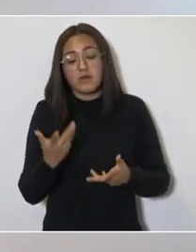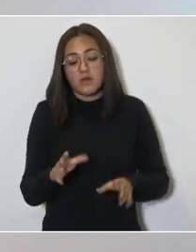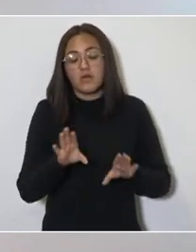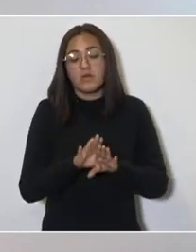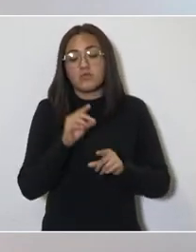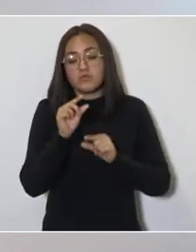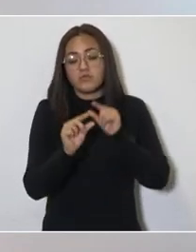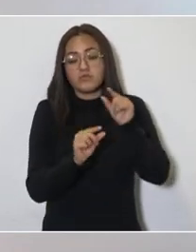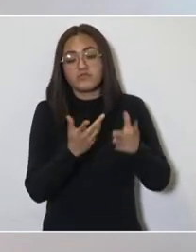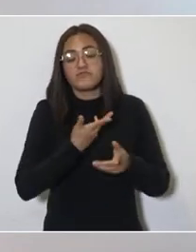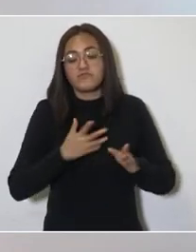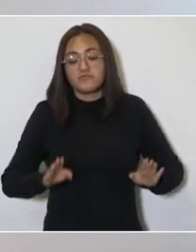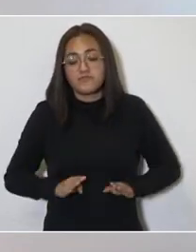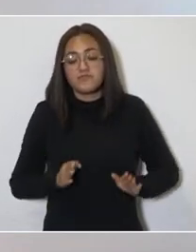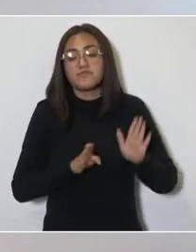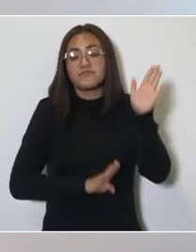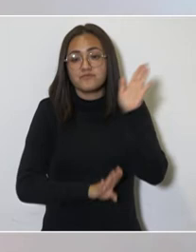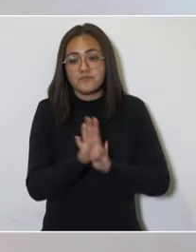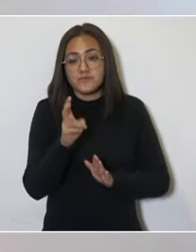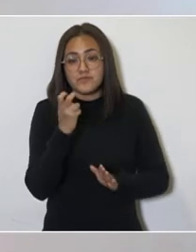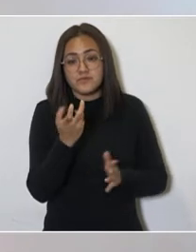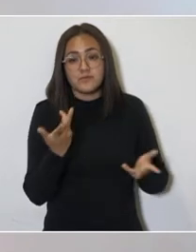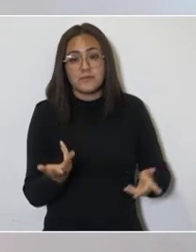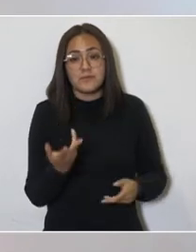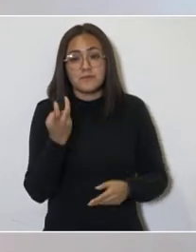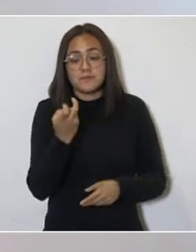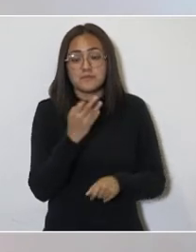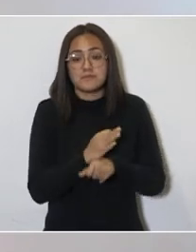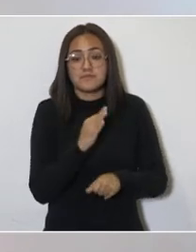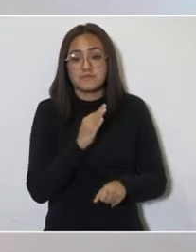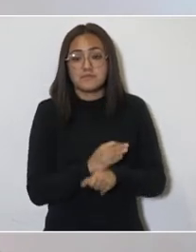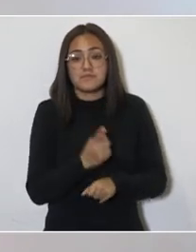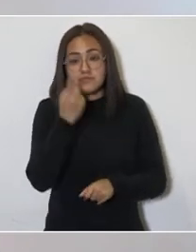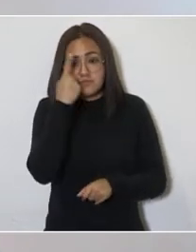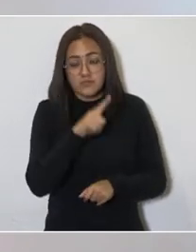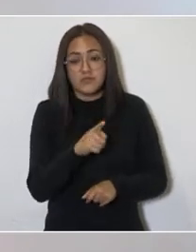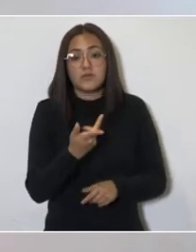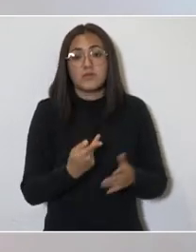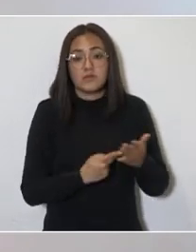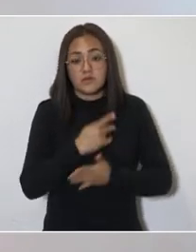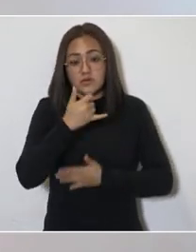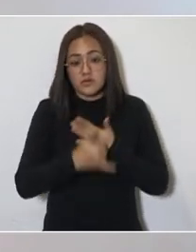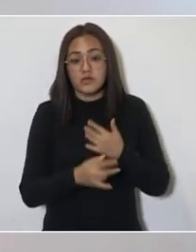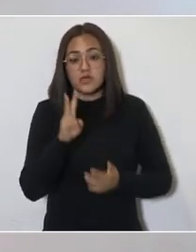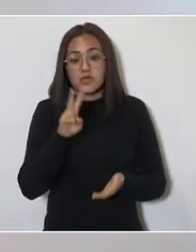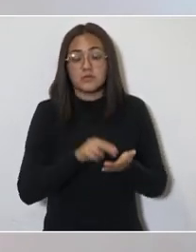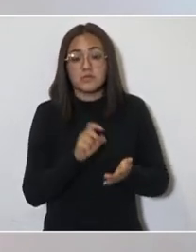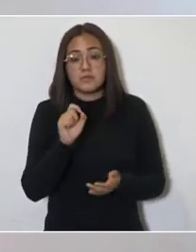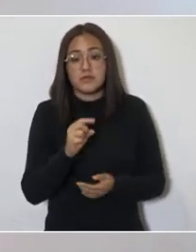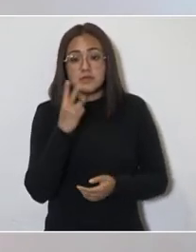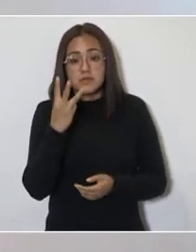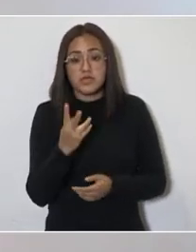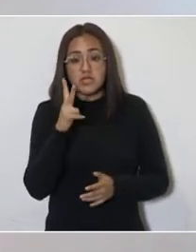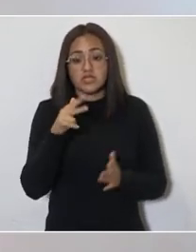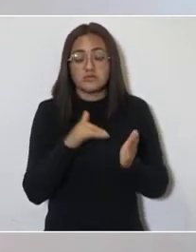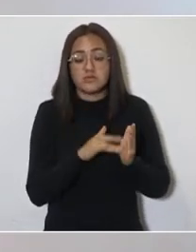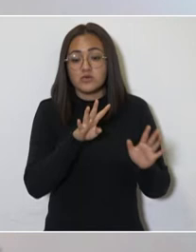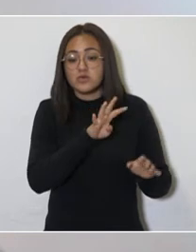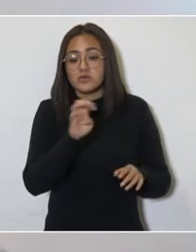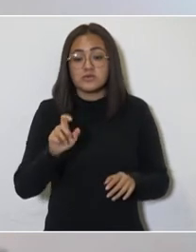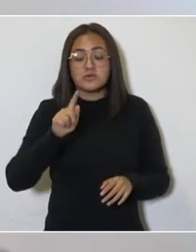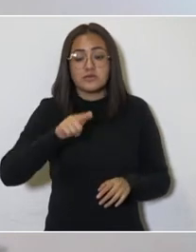se ha venido teniendo un comportamiento creciente, y esto tenemos para este proyecto 2023,